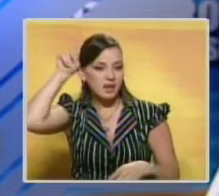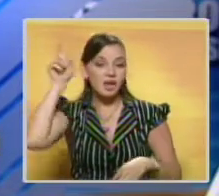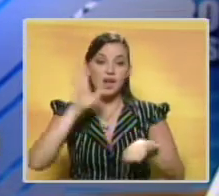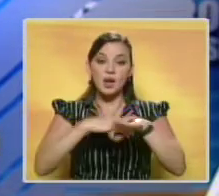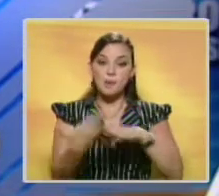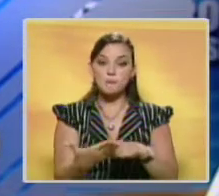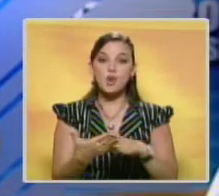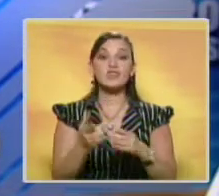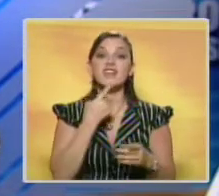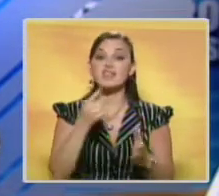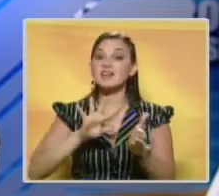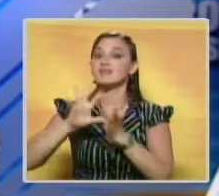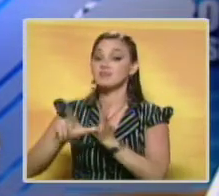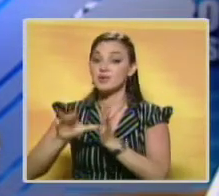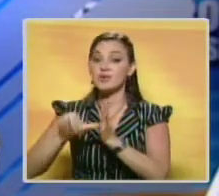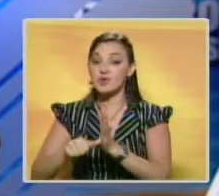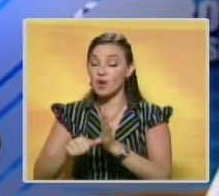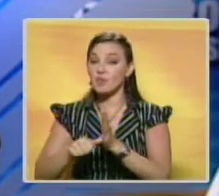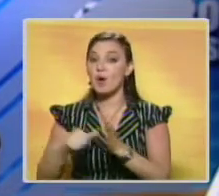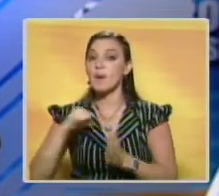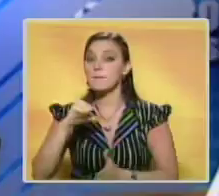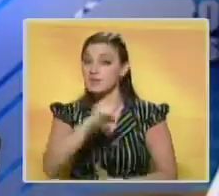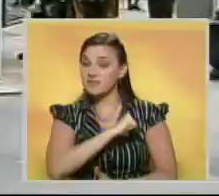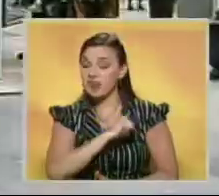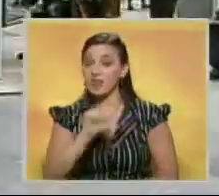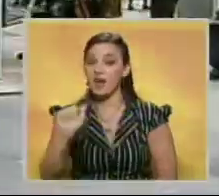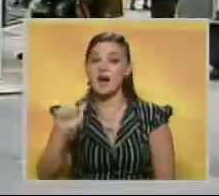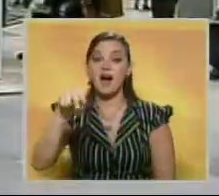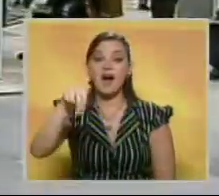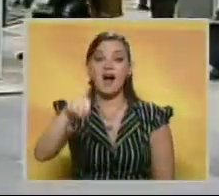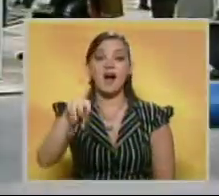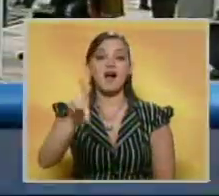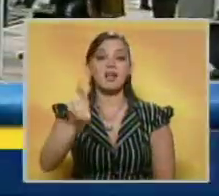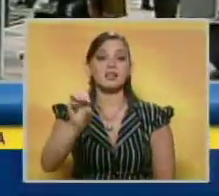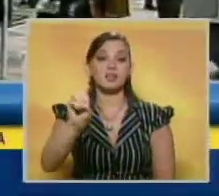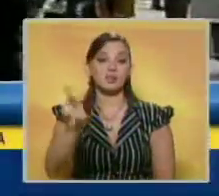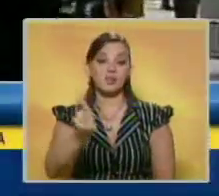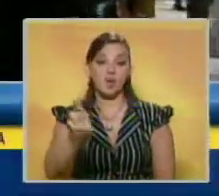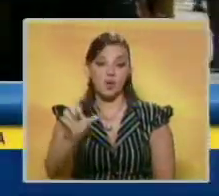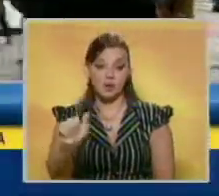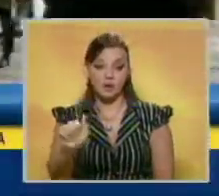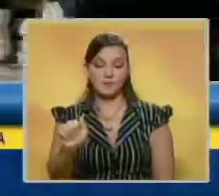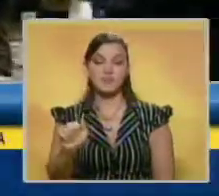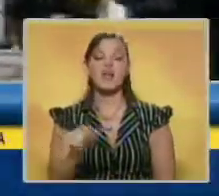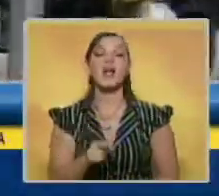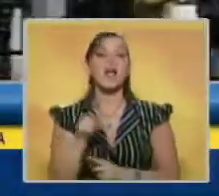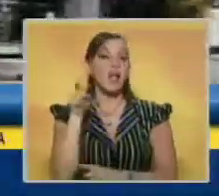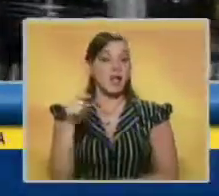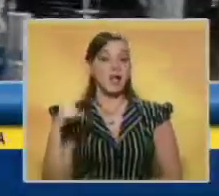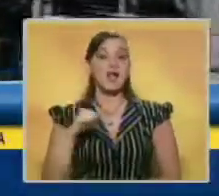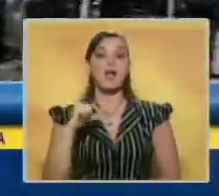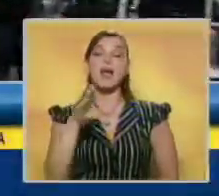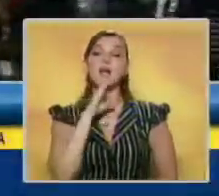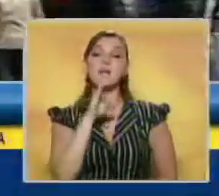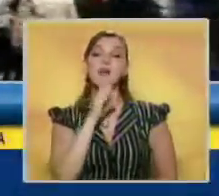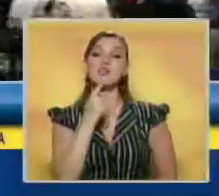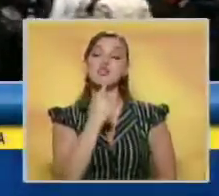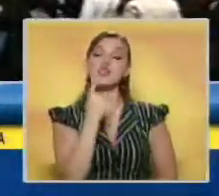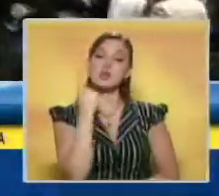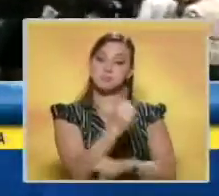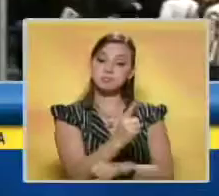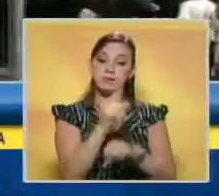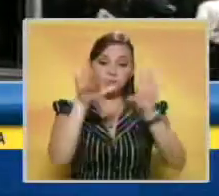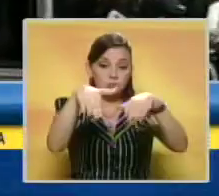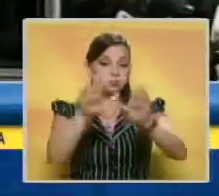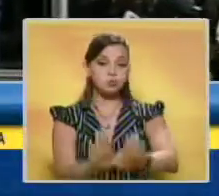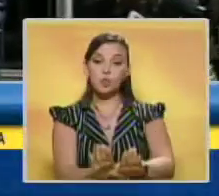de lavado de dinero en la banca privada de Andorra. El gobierno español intervino en la filial andorrana y acordó suspender las operaciones,